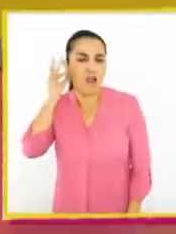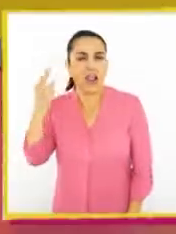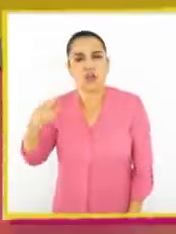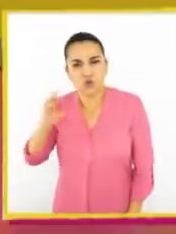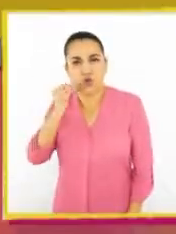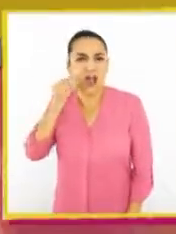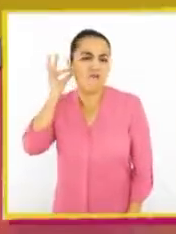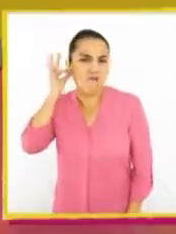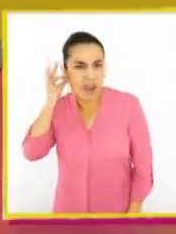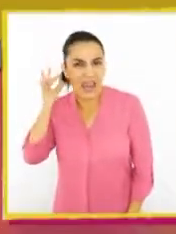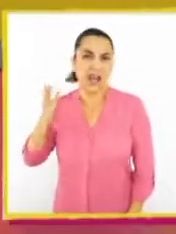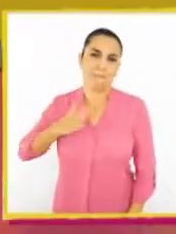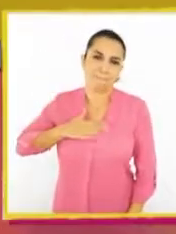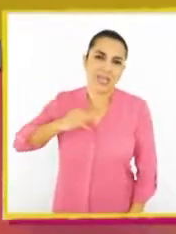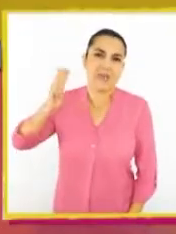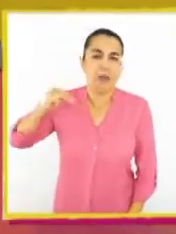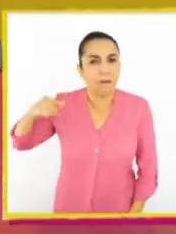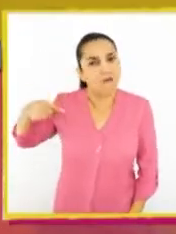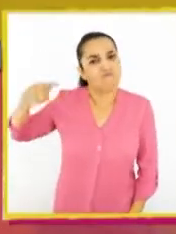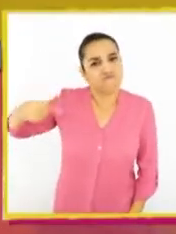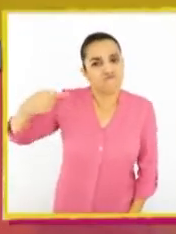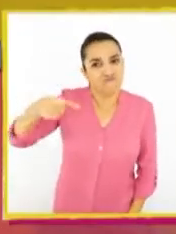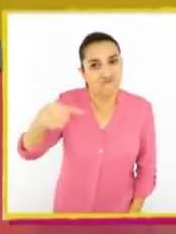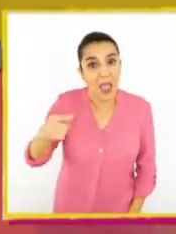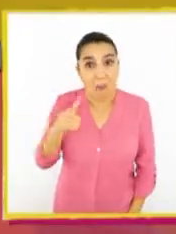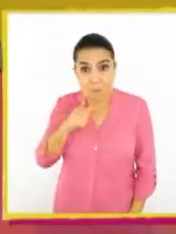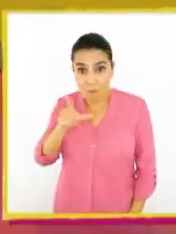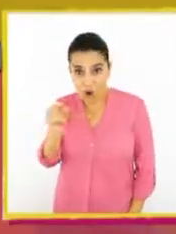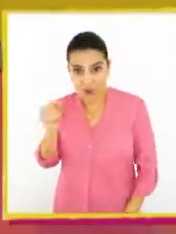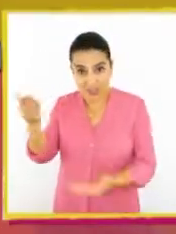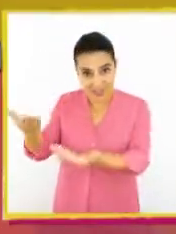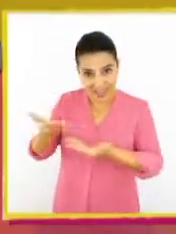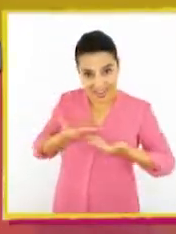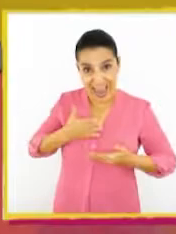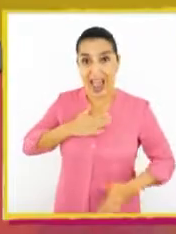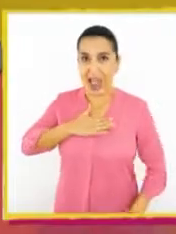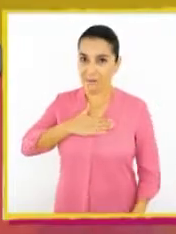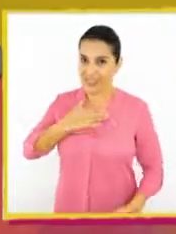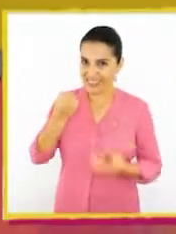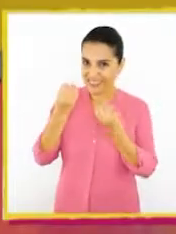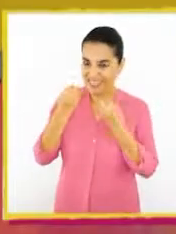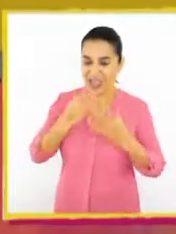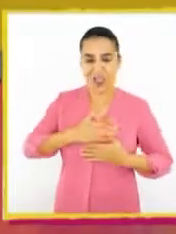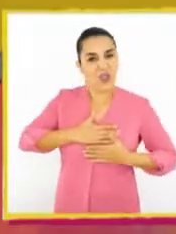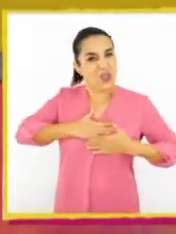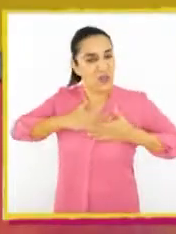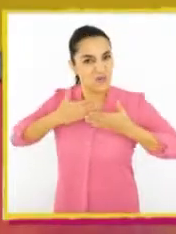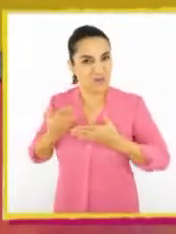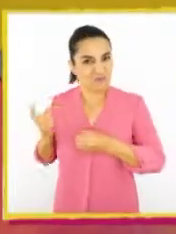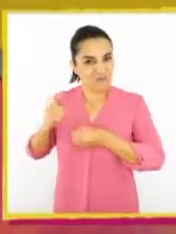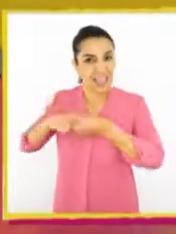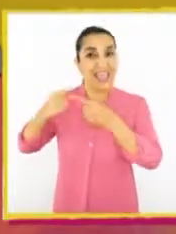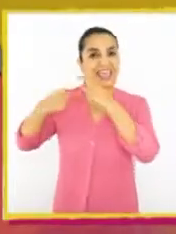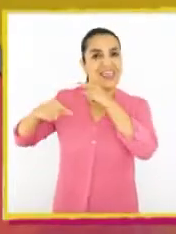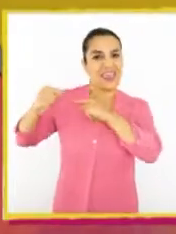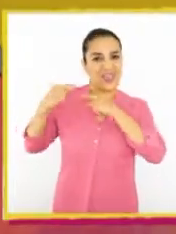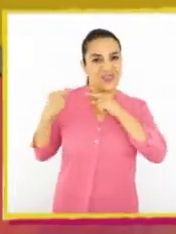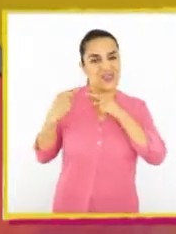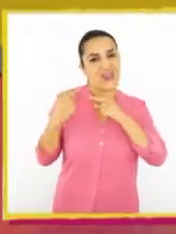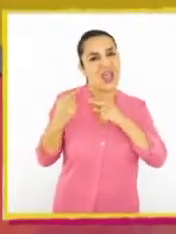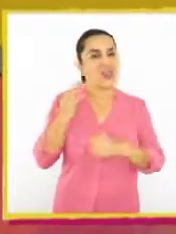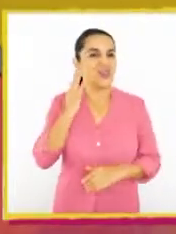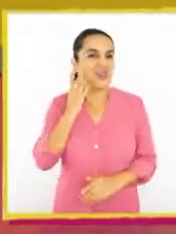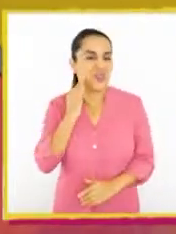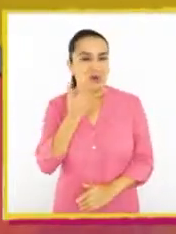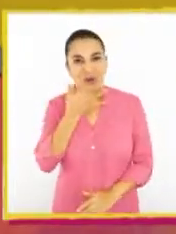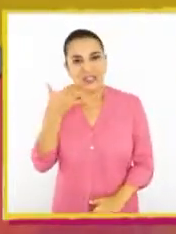mi abuela. Y ella a mi mamá. Y pronto me la van a entregar a mí. ¡Qué emoción ser parte de esta historia